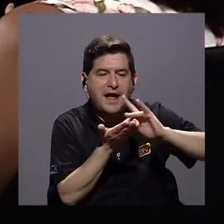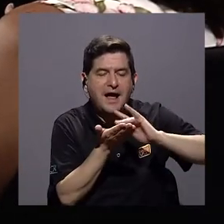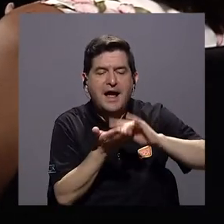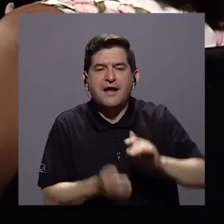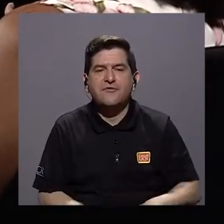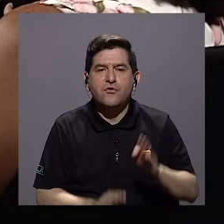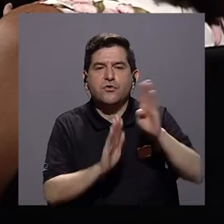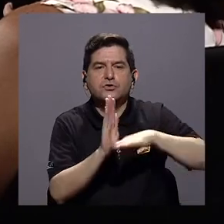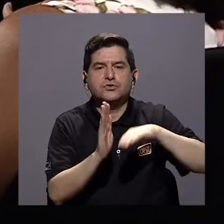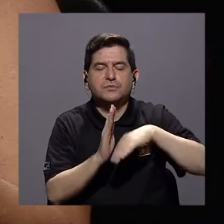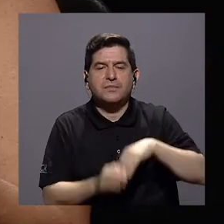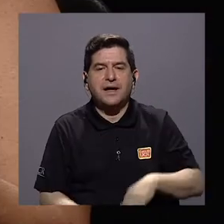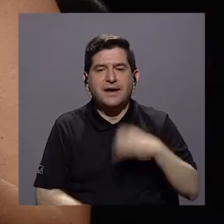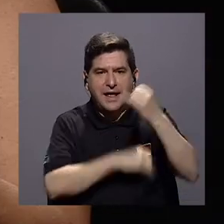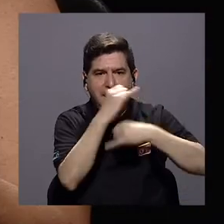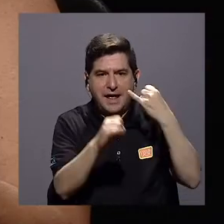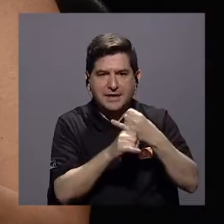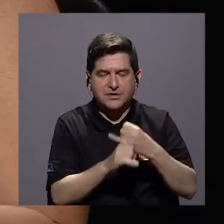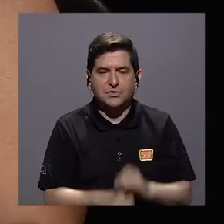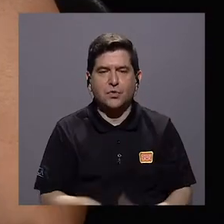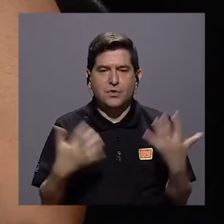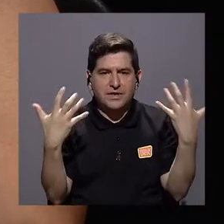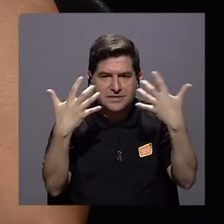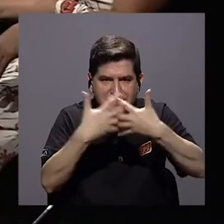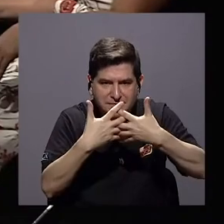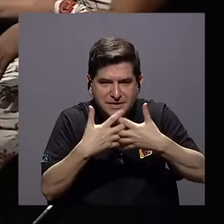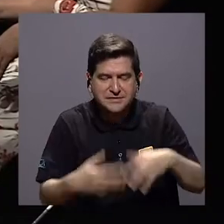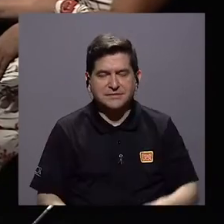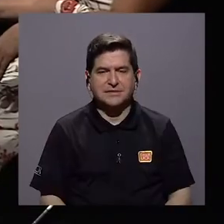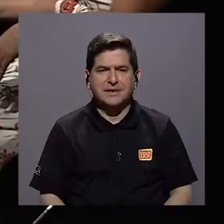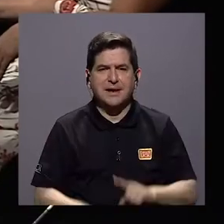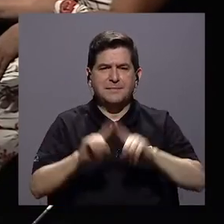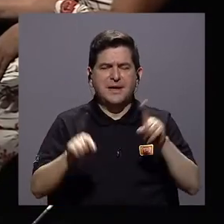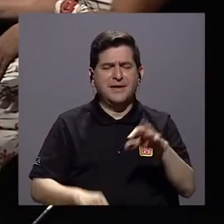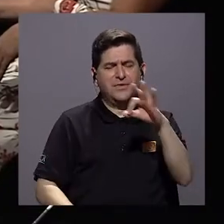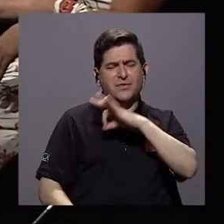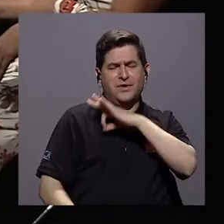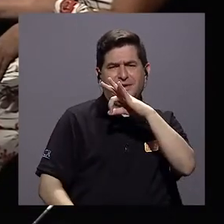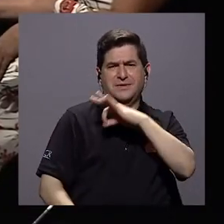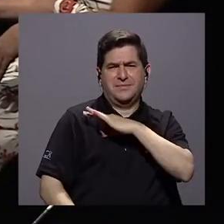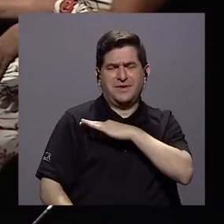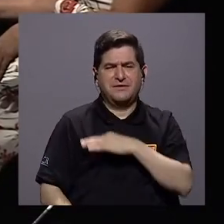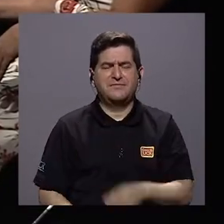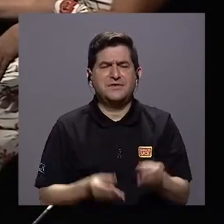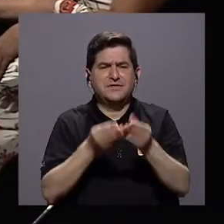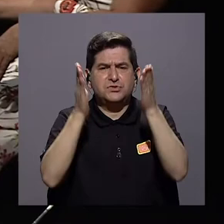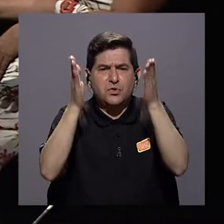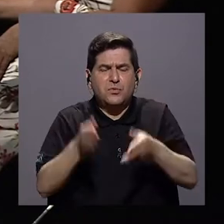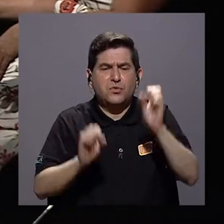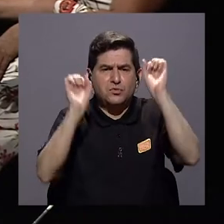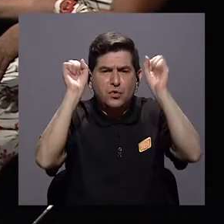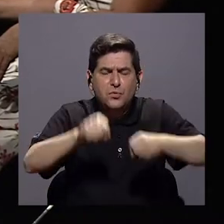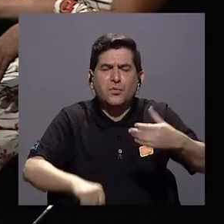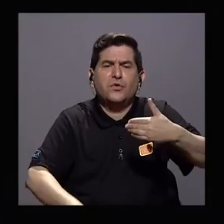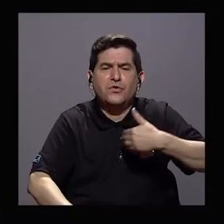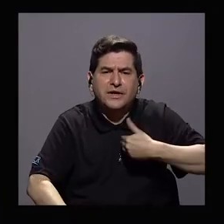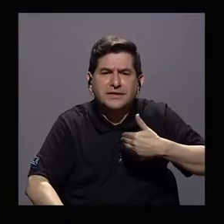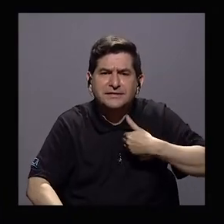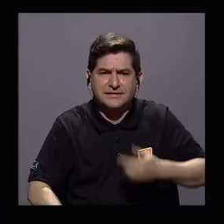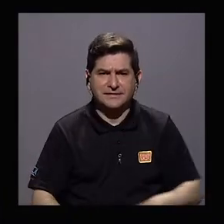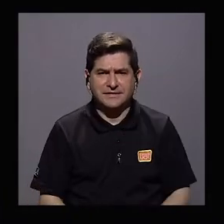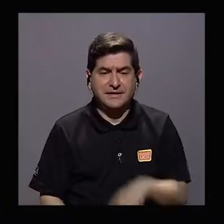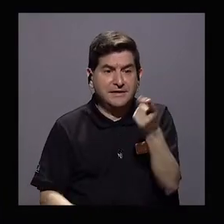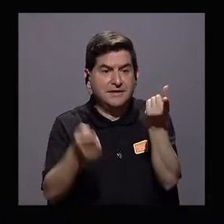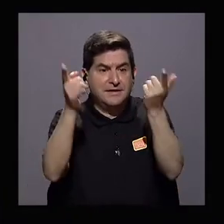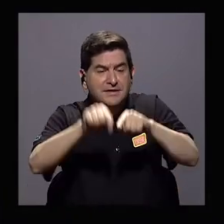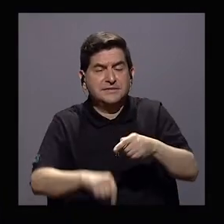mix para poder lograrlo. Así es. Ahora, ¿Cómo podemos capitalizarlo en beneficios, doña Isabel, para que el productor al final pueda